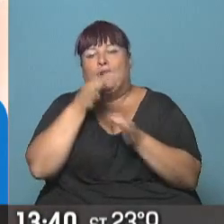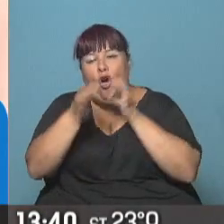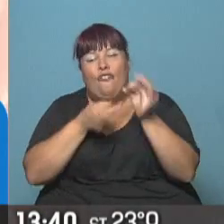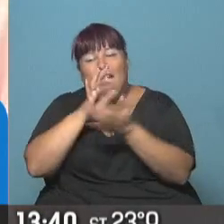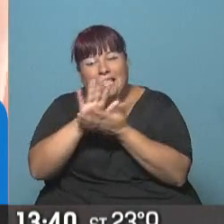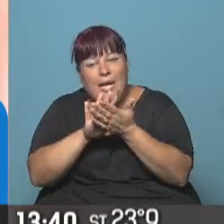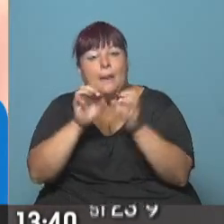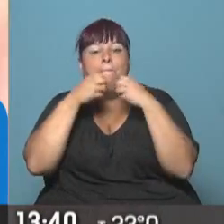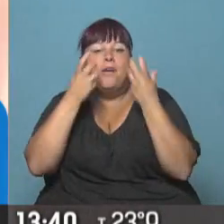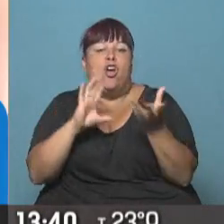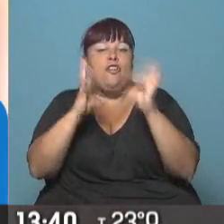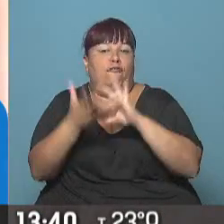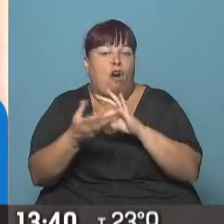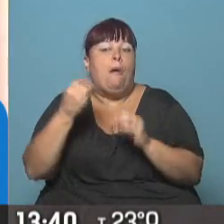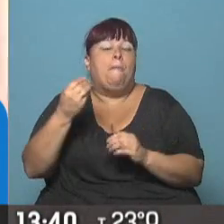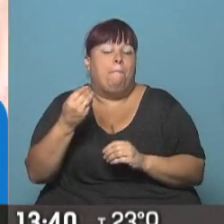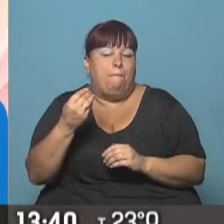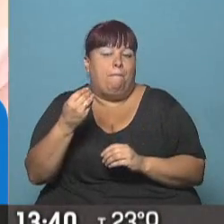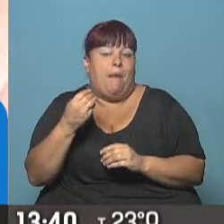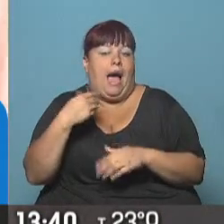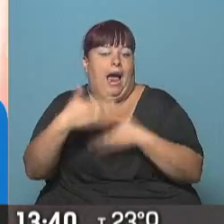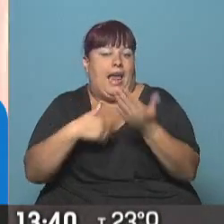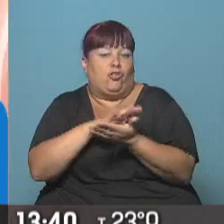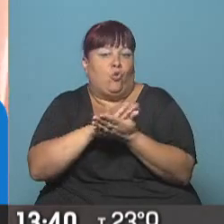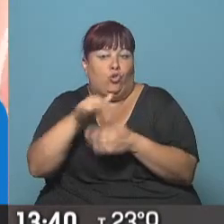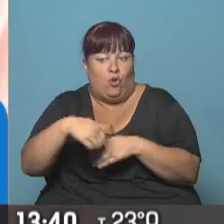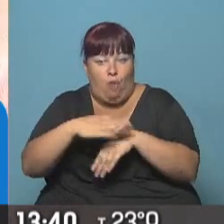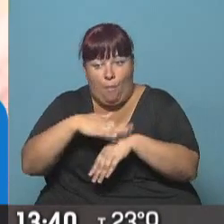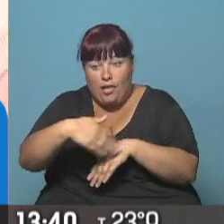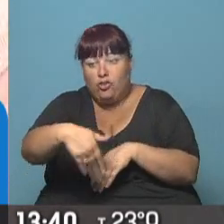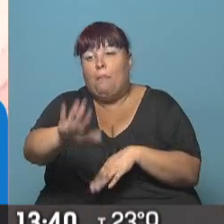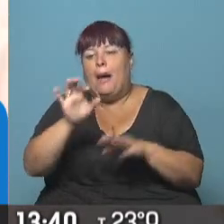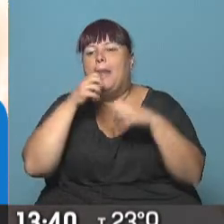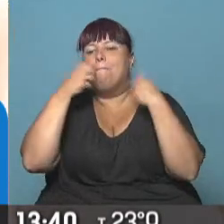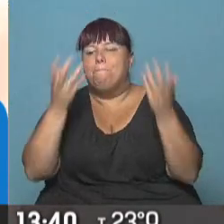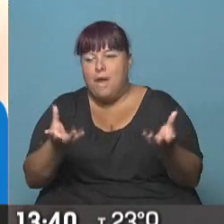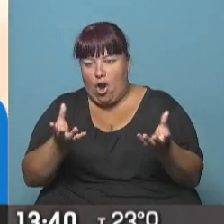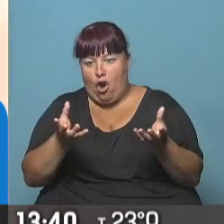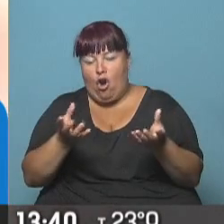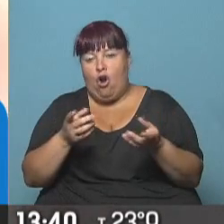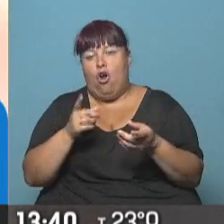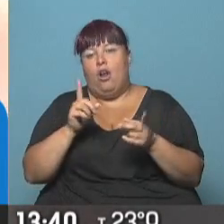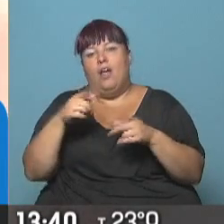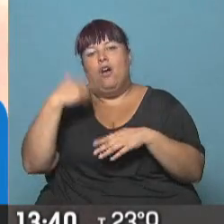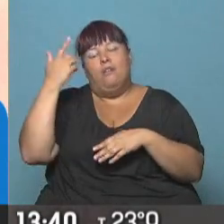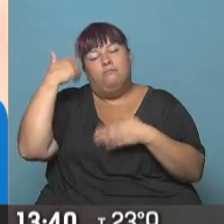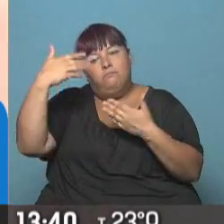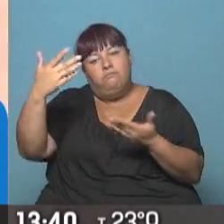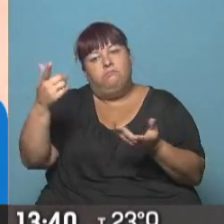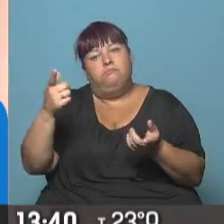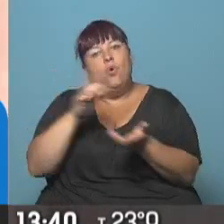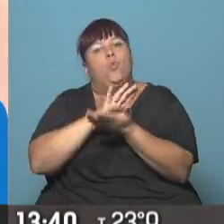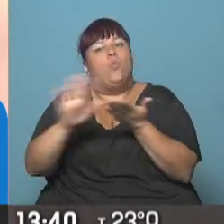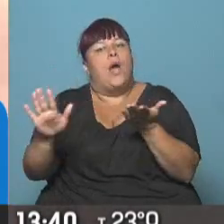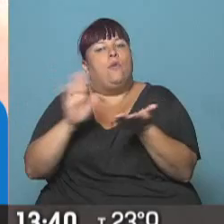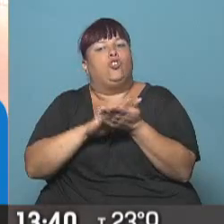a mejores condiciones para poder atravesar esta situación de cara a un mejoramiento y a un posicionamiento nuevo en